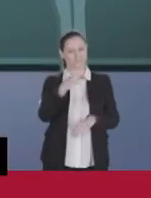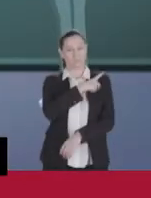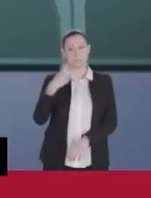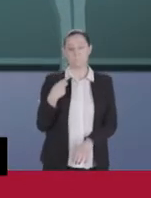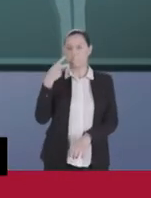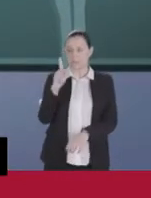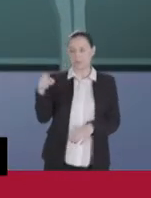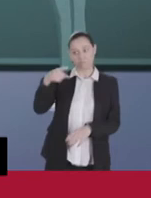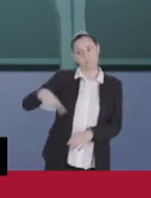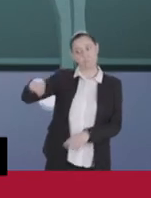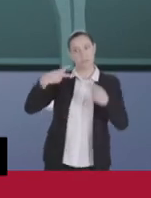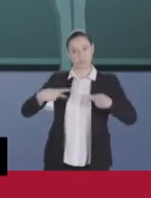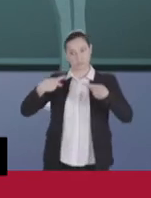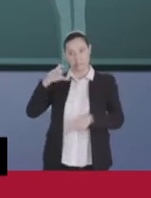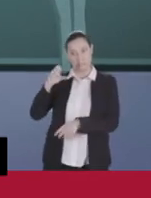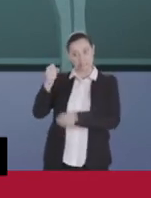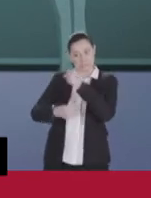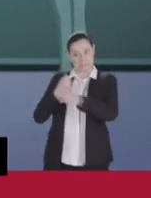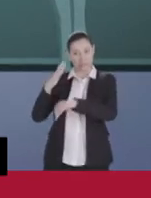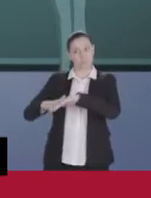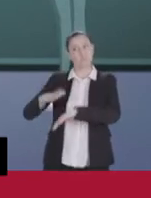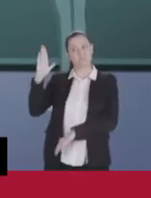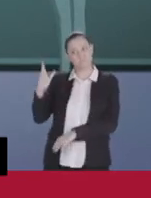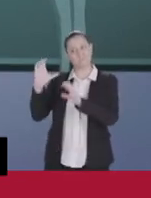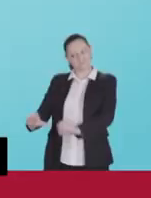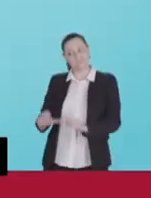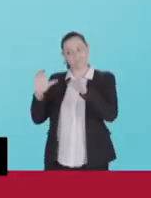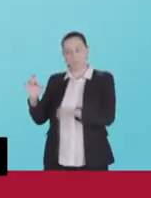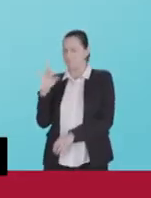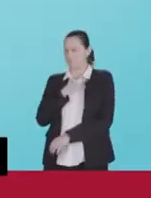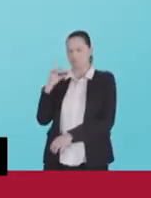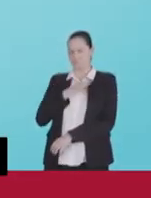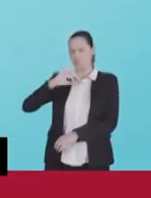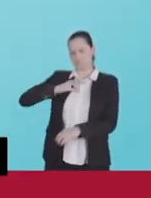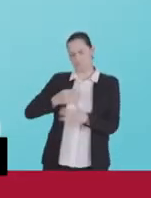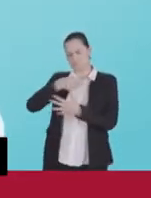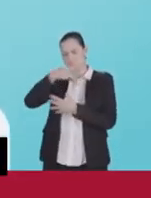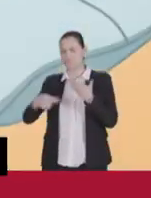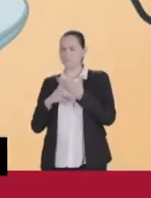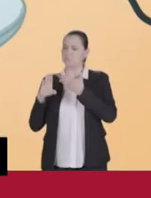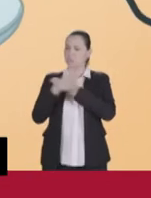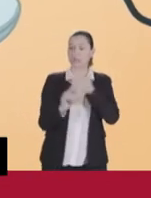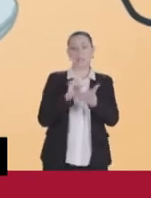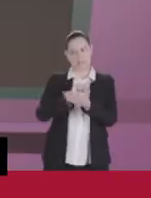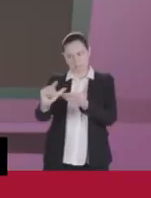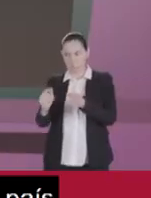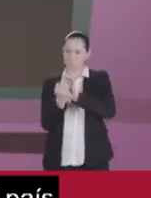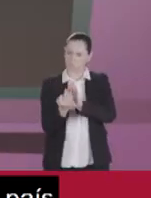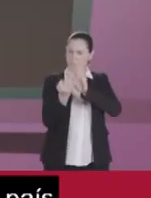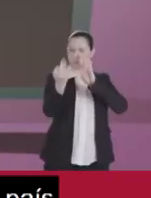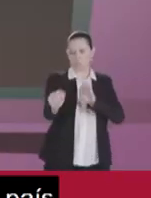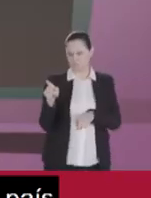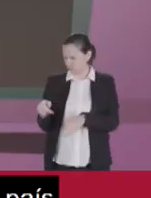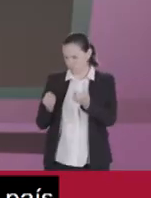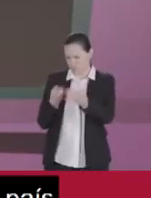actividades económicas y sociales a fin de lograr esta idea de distanciamiento social. Es